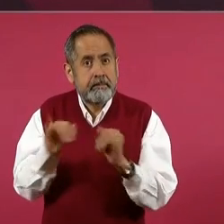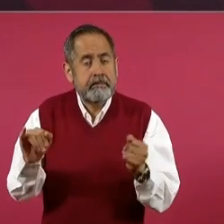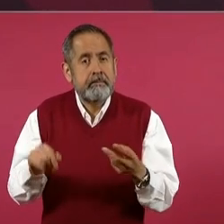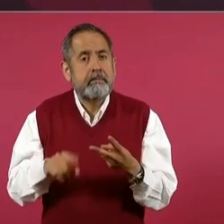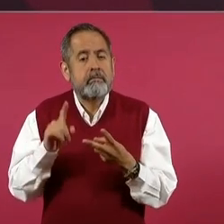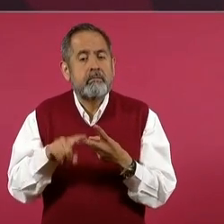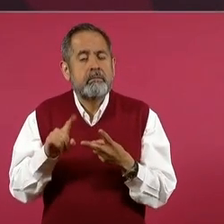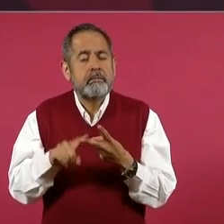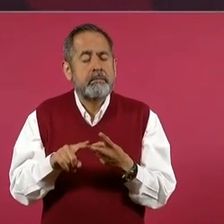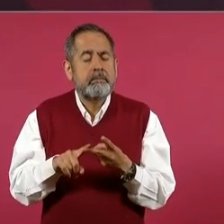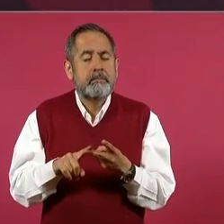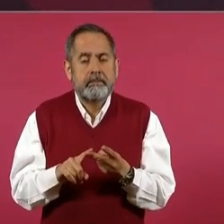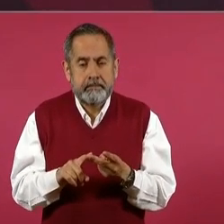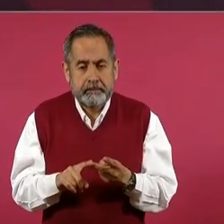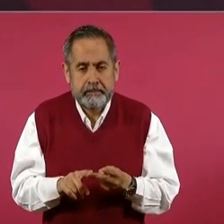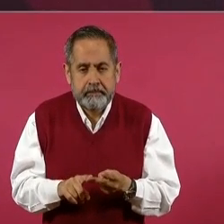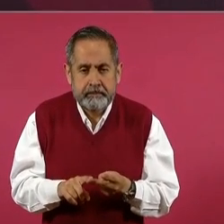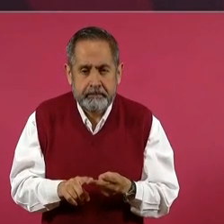entregar